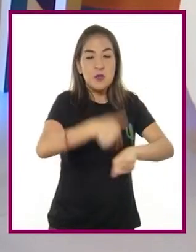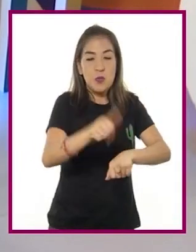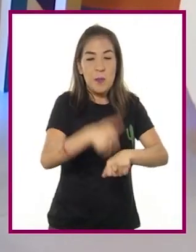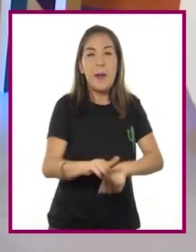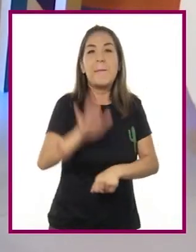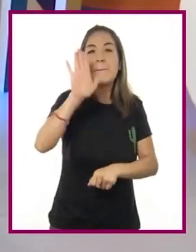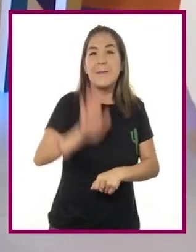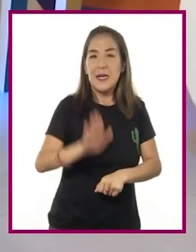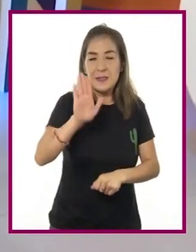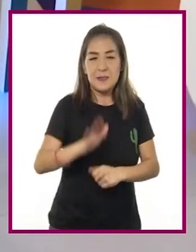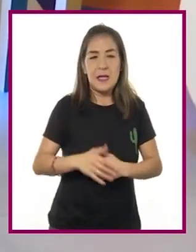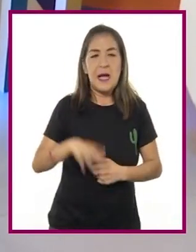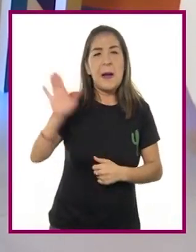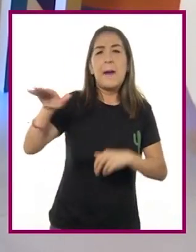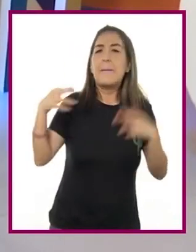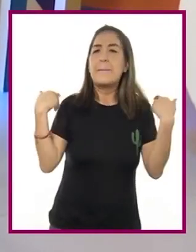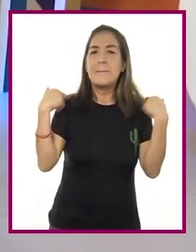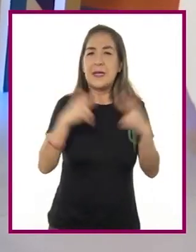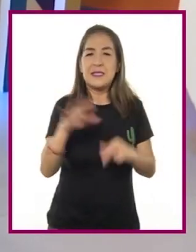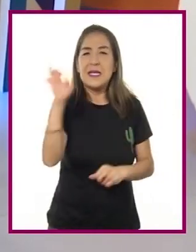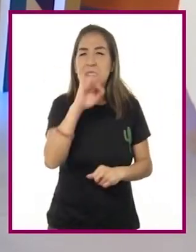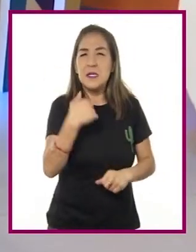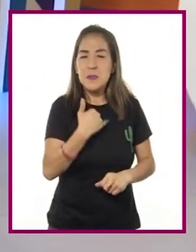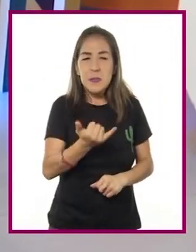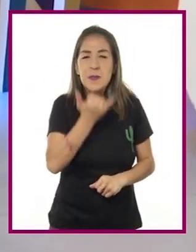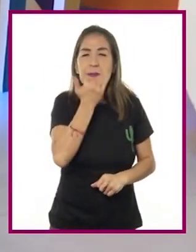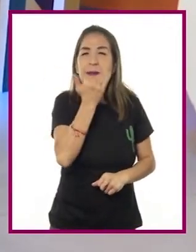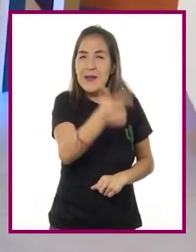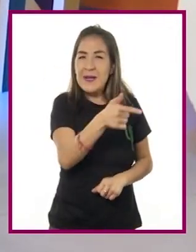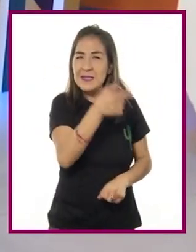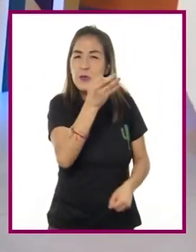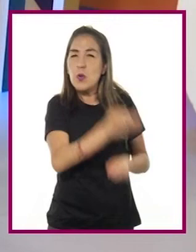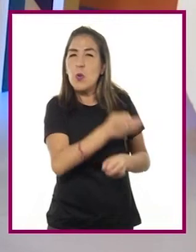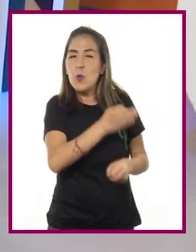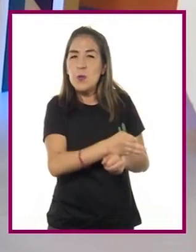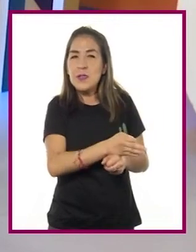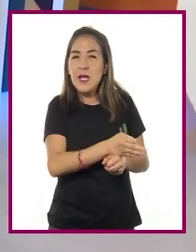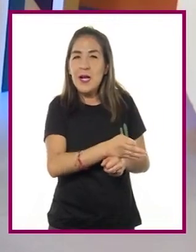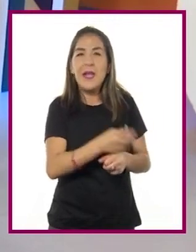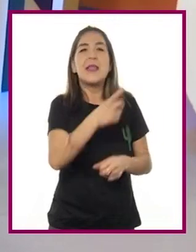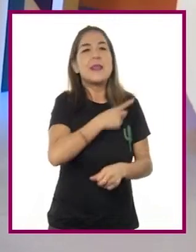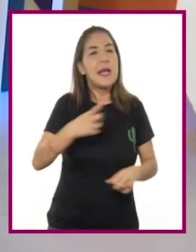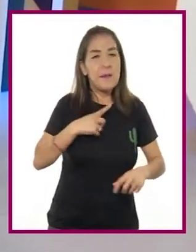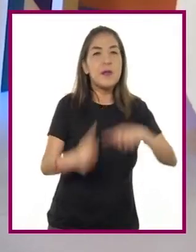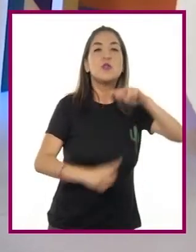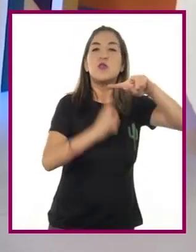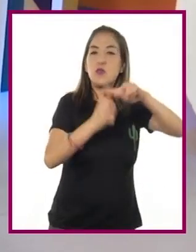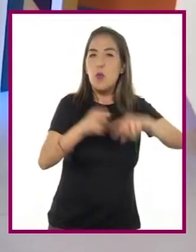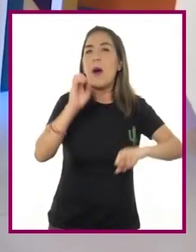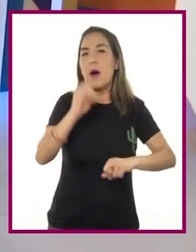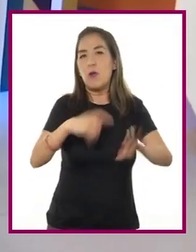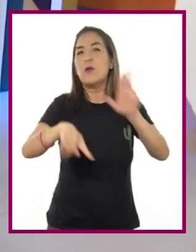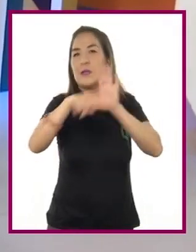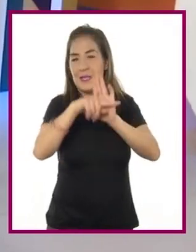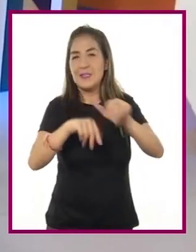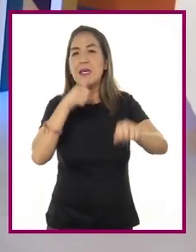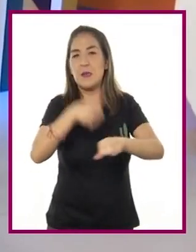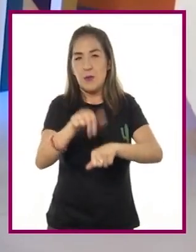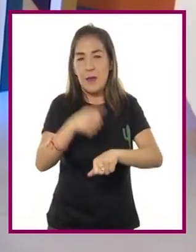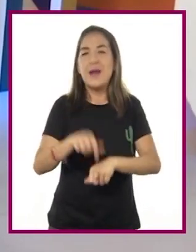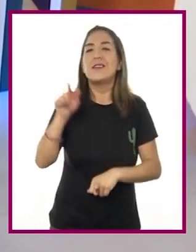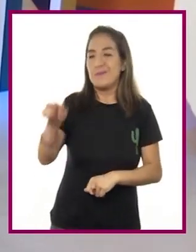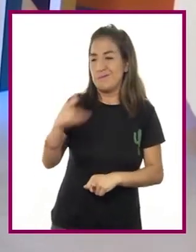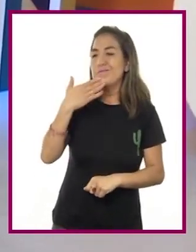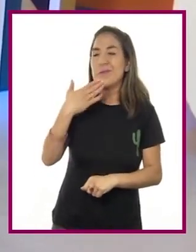semejantes. Maestra, si no me equivoco, en este paso se deben sumar o restar los términos. Es correcto,